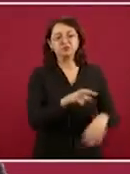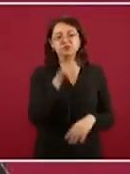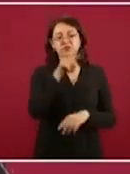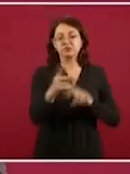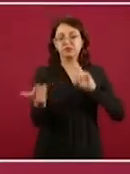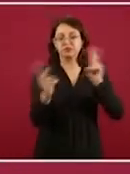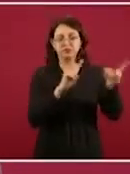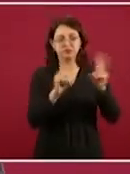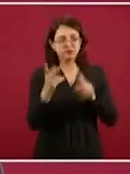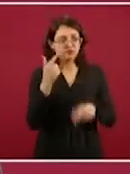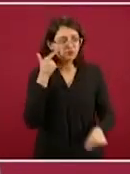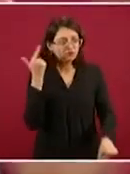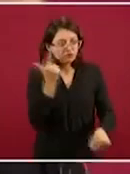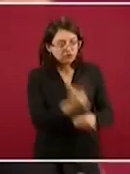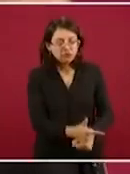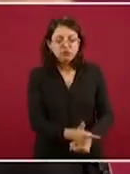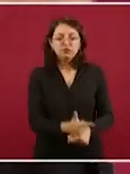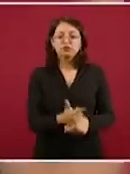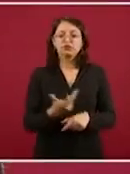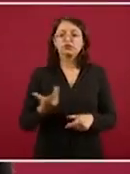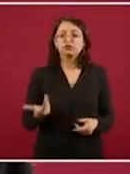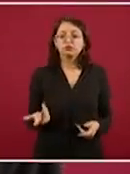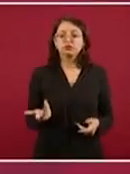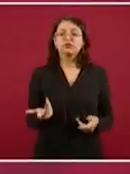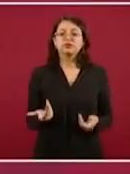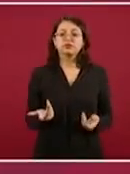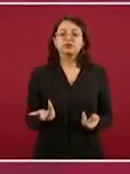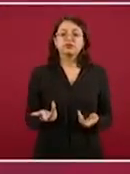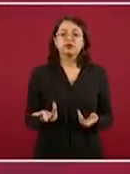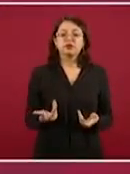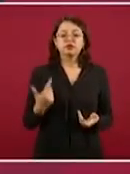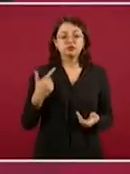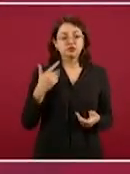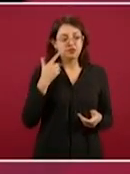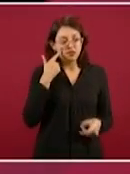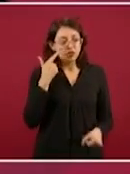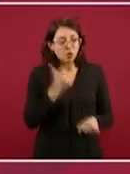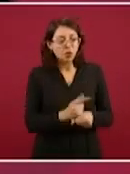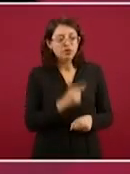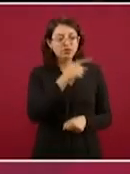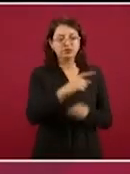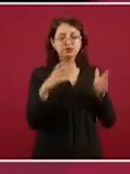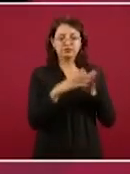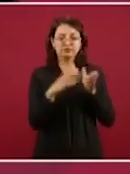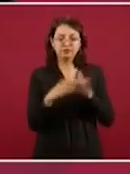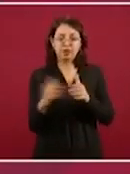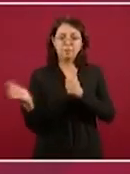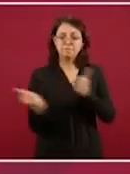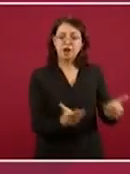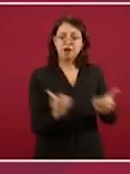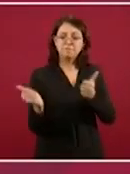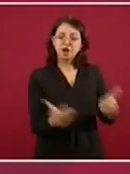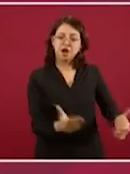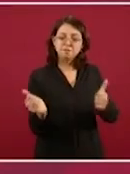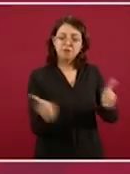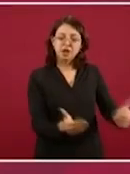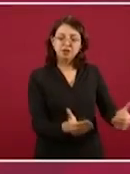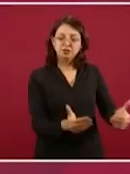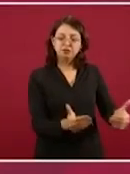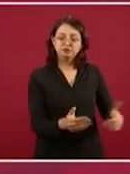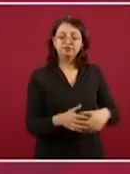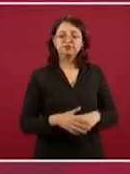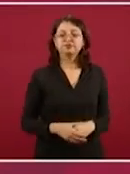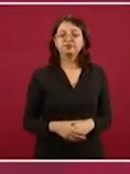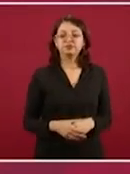nosotros, pues me imagino que se dieron cuenta de que entraron las cajas y todo,